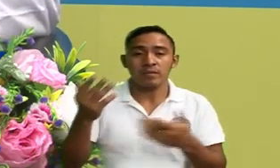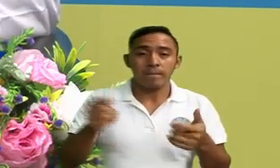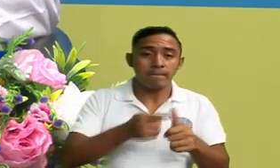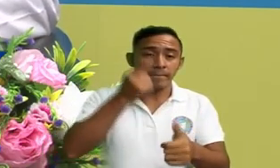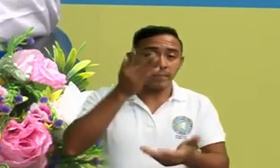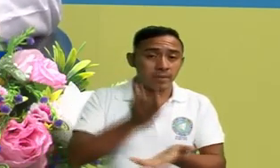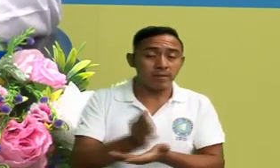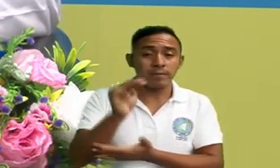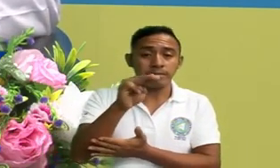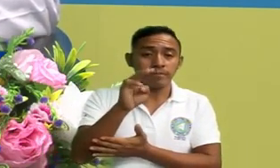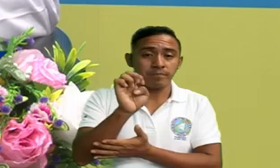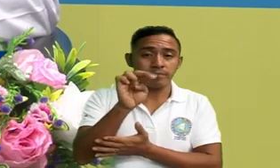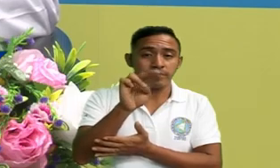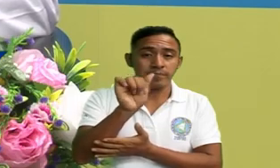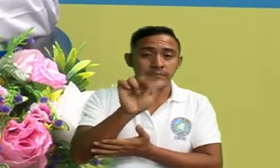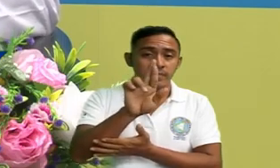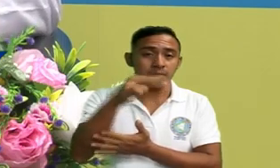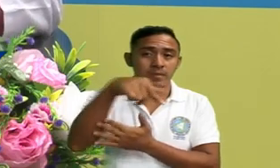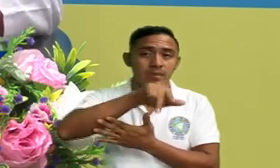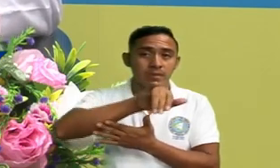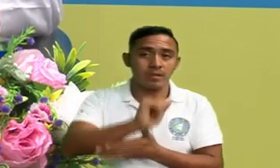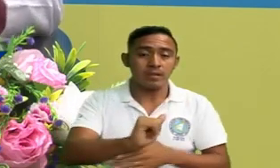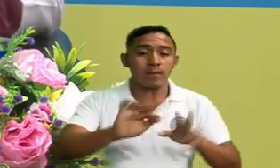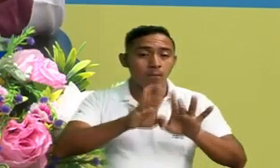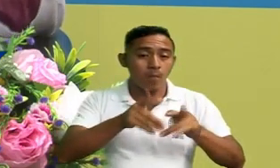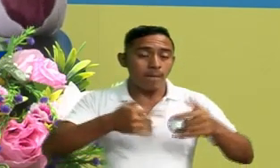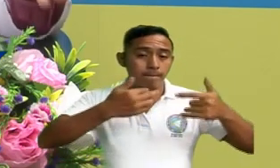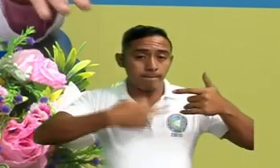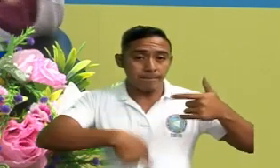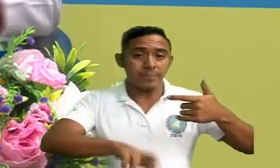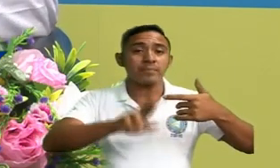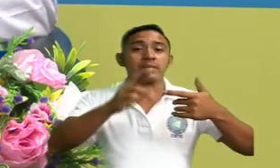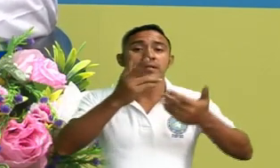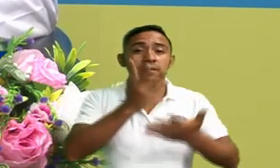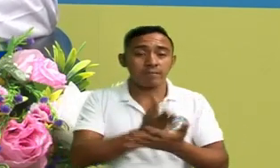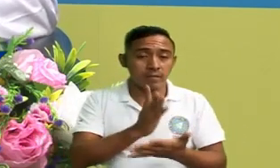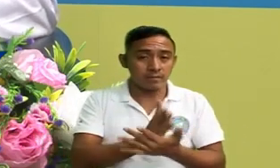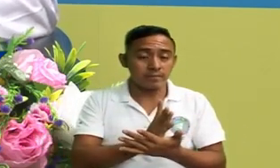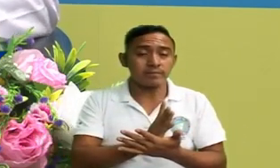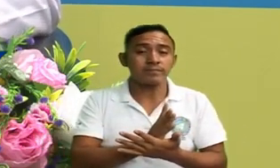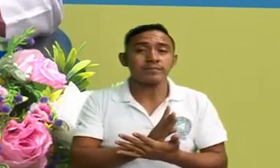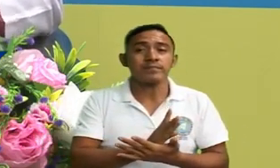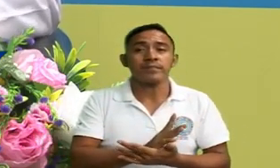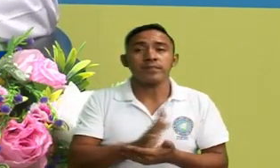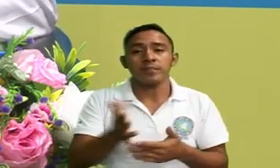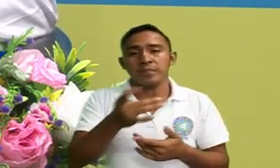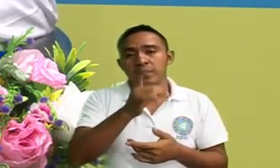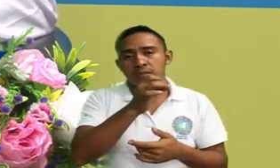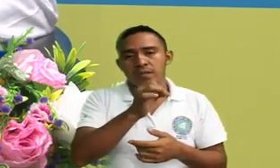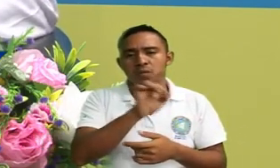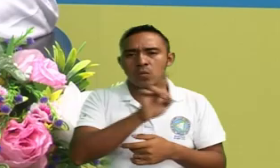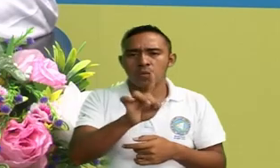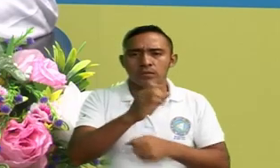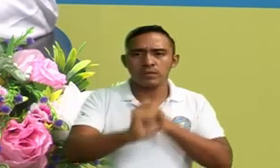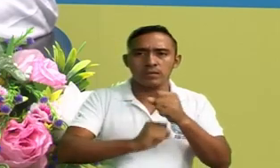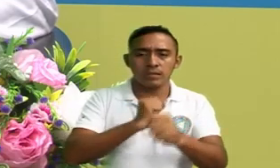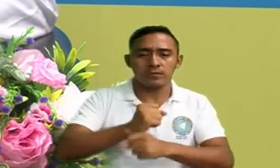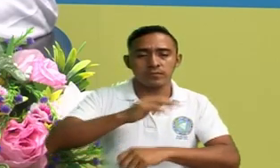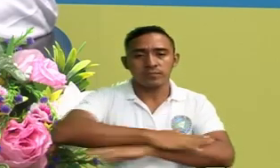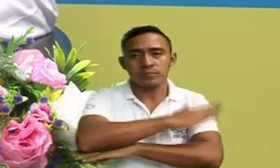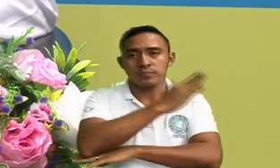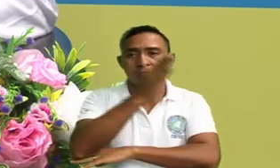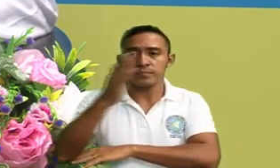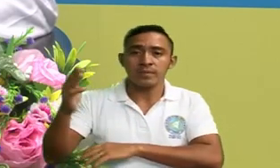es la primera vez que le da su menstruación a una mujer, a una niña, ¿verdad?, aproximadamente entre los 10 y 12 años de edad, hasta